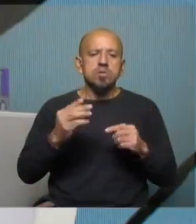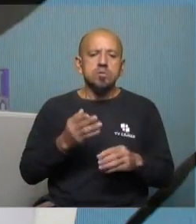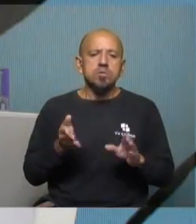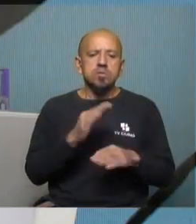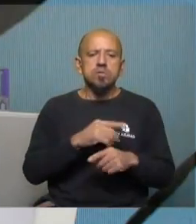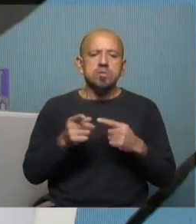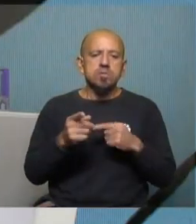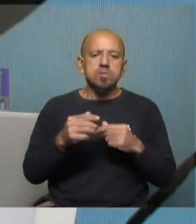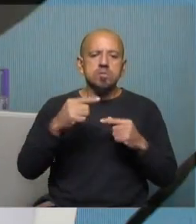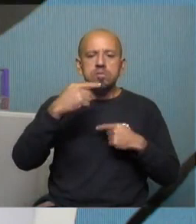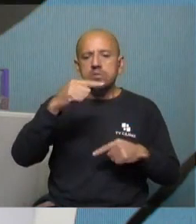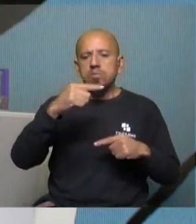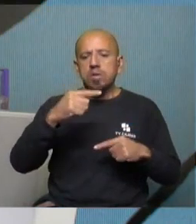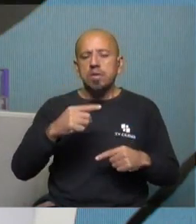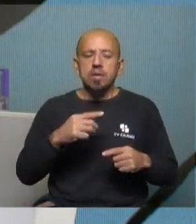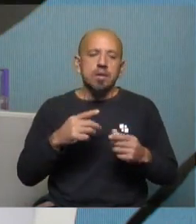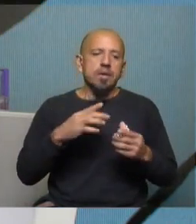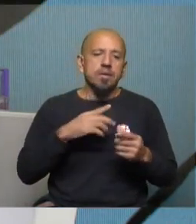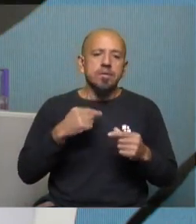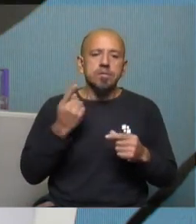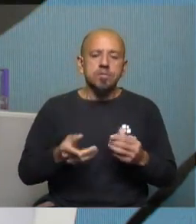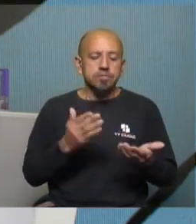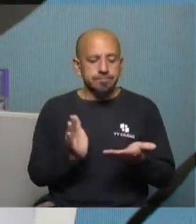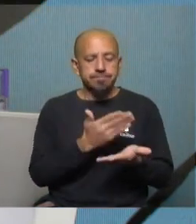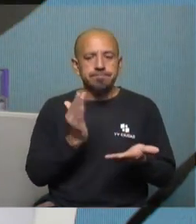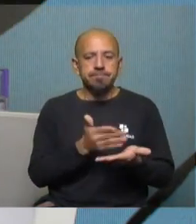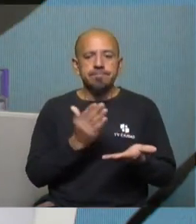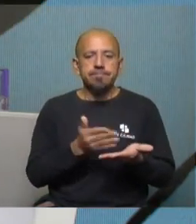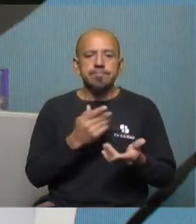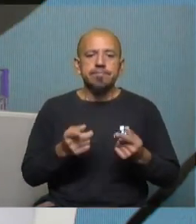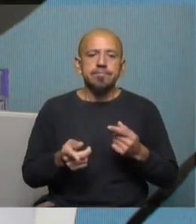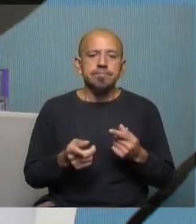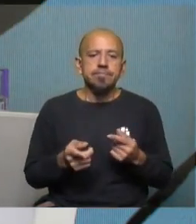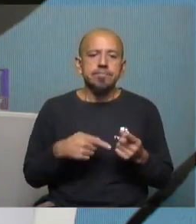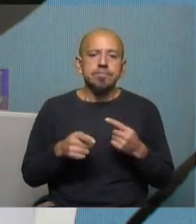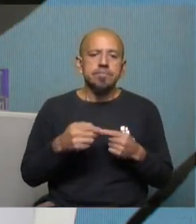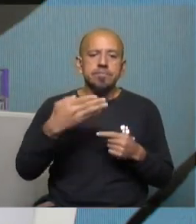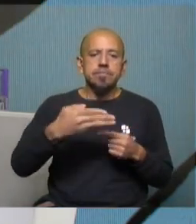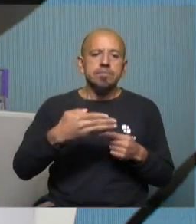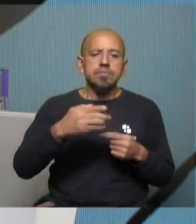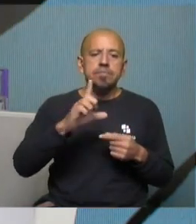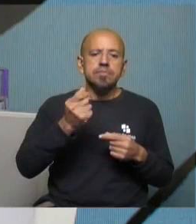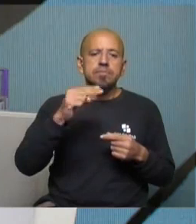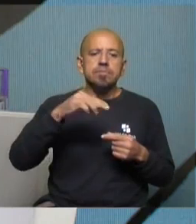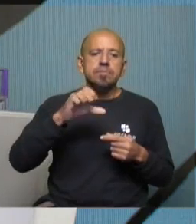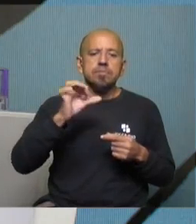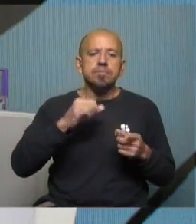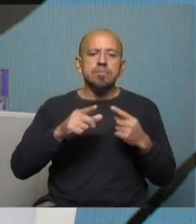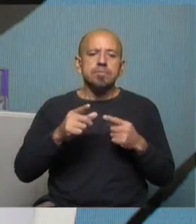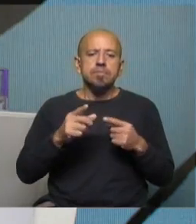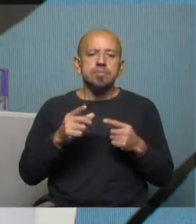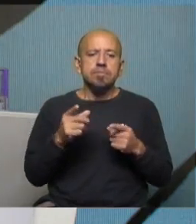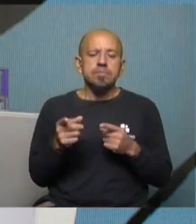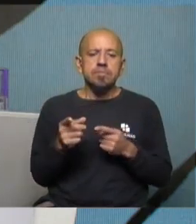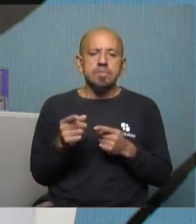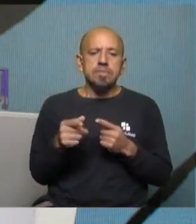media página después hay otros que tienen más páginas no en el cuadro de blan en la famosa pintura que queda cerca donde yo